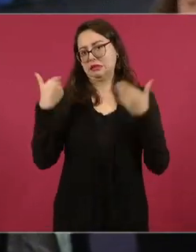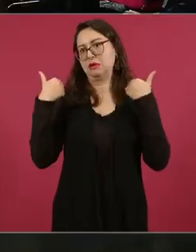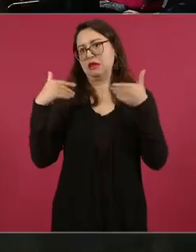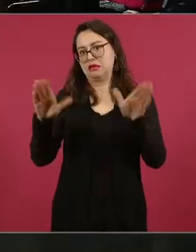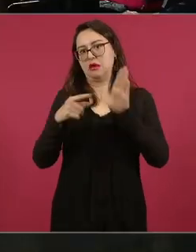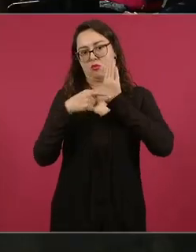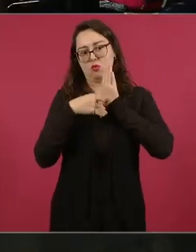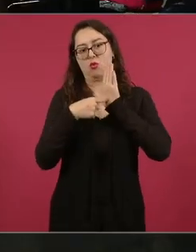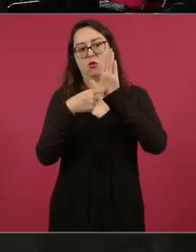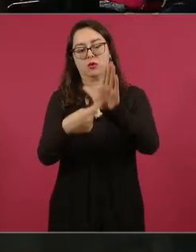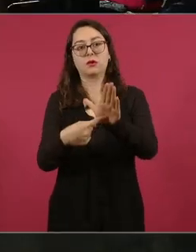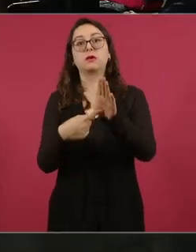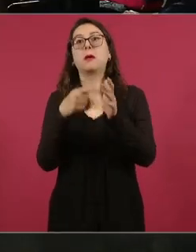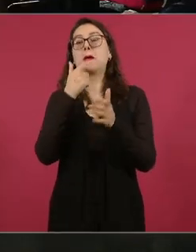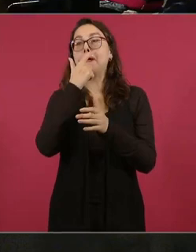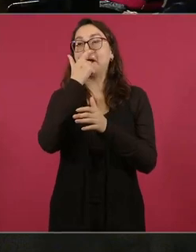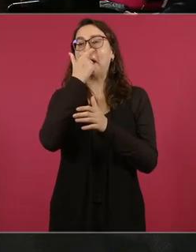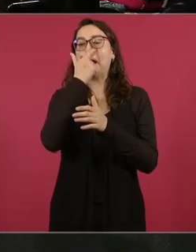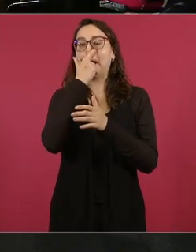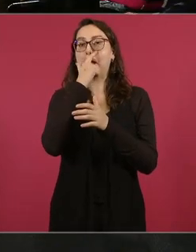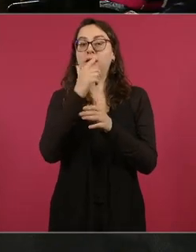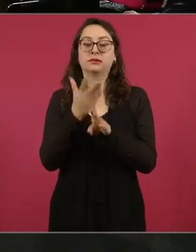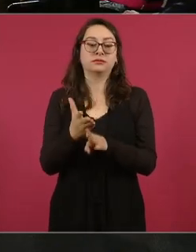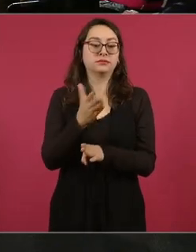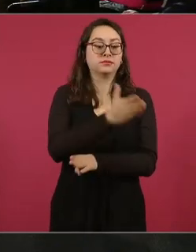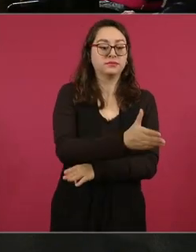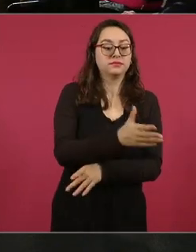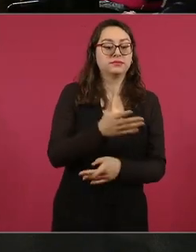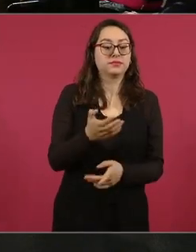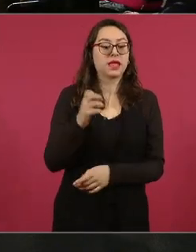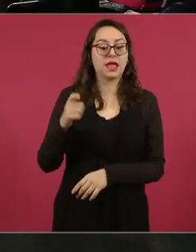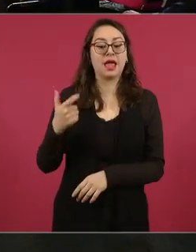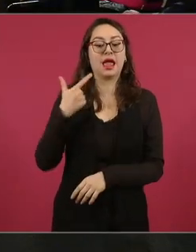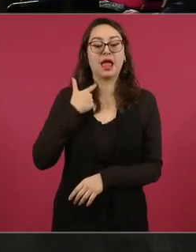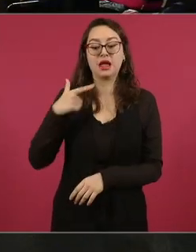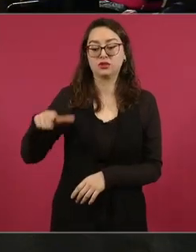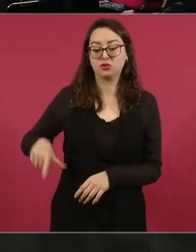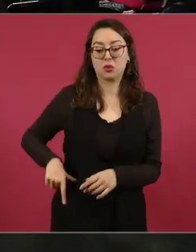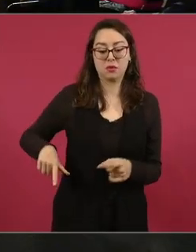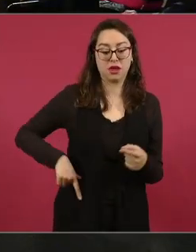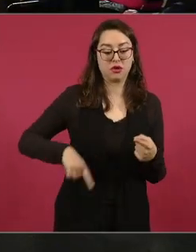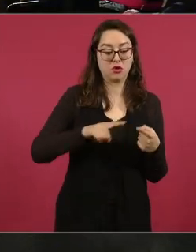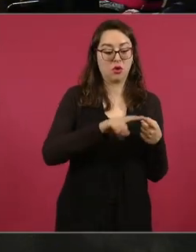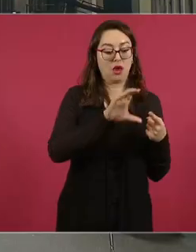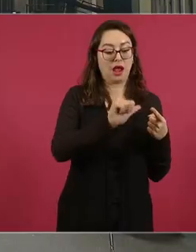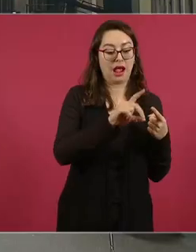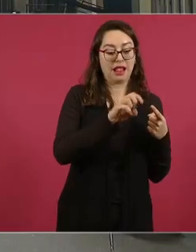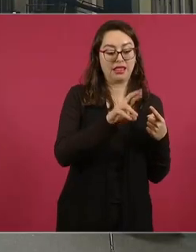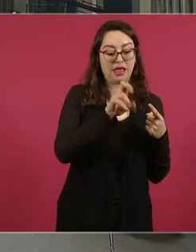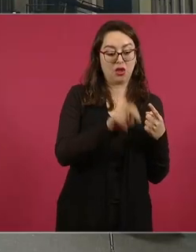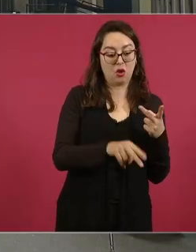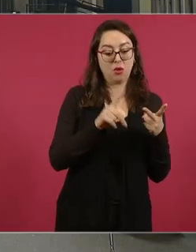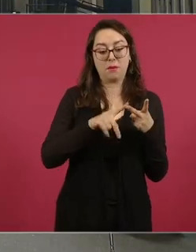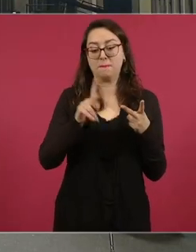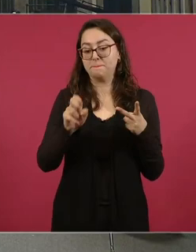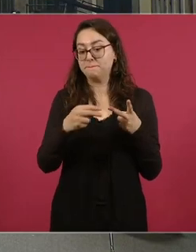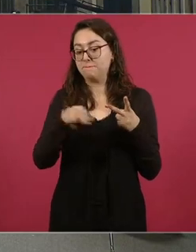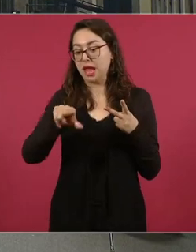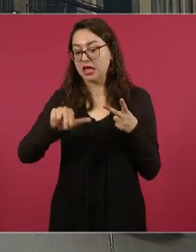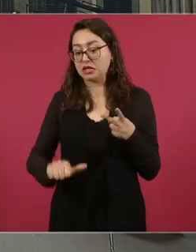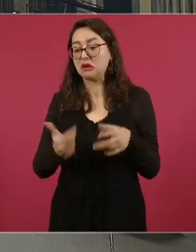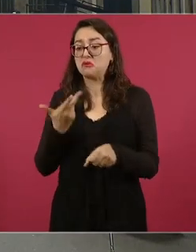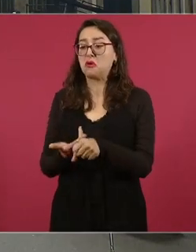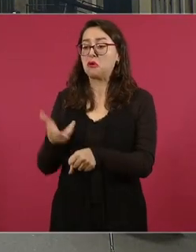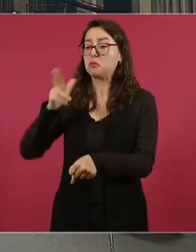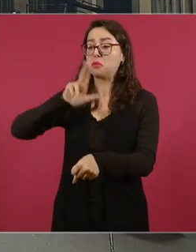de Enrique Peña Nieto, incluso de Felipe Calderón, que dejaron obras inconclusas. Estábamos